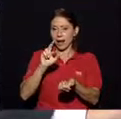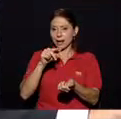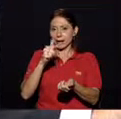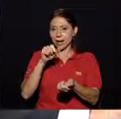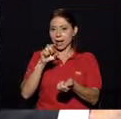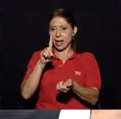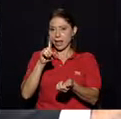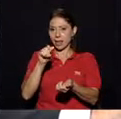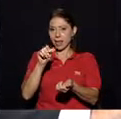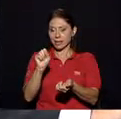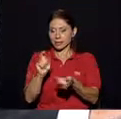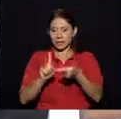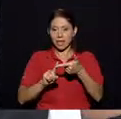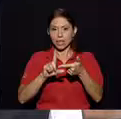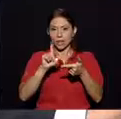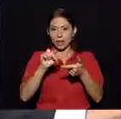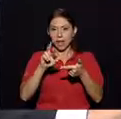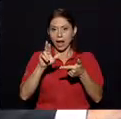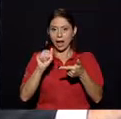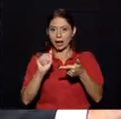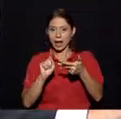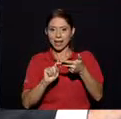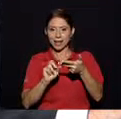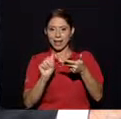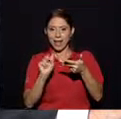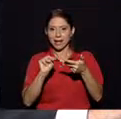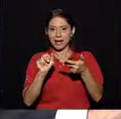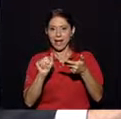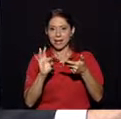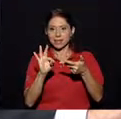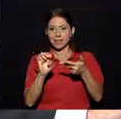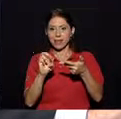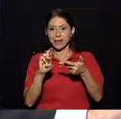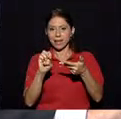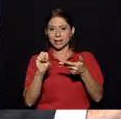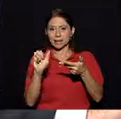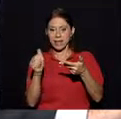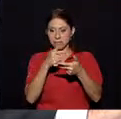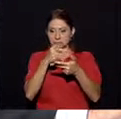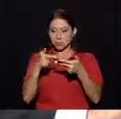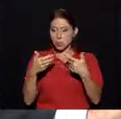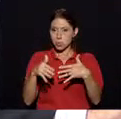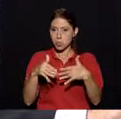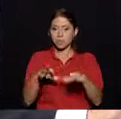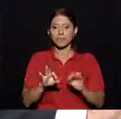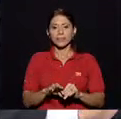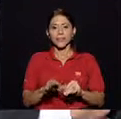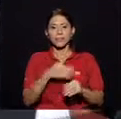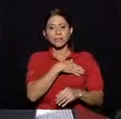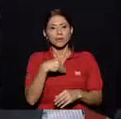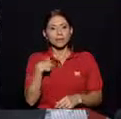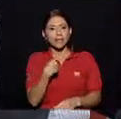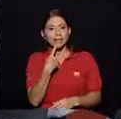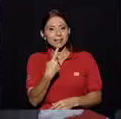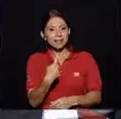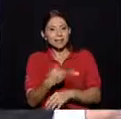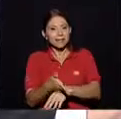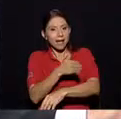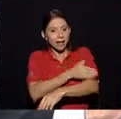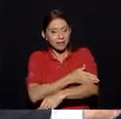Arguedas como doña Laura y doña Ana Teresa. Me gustaría decir, antes